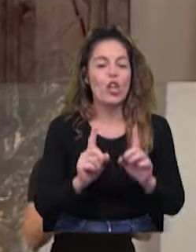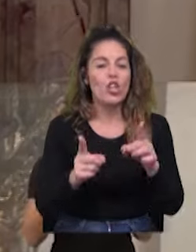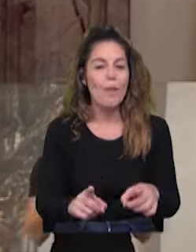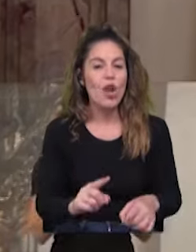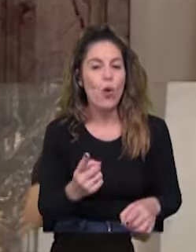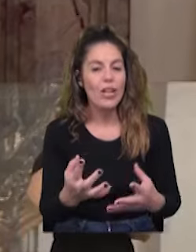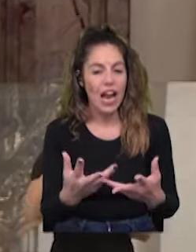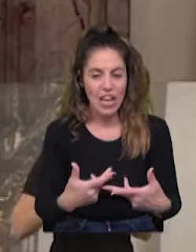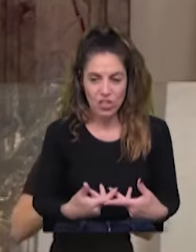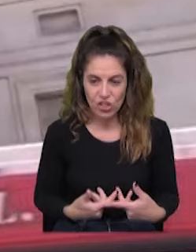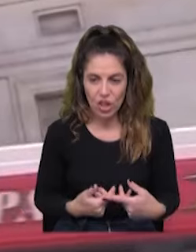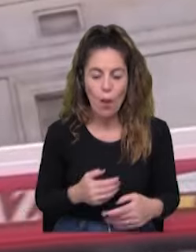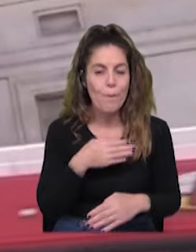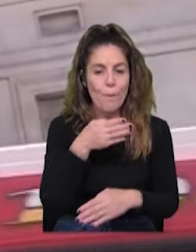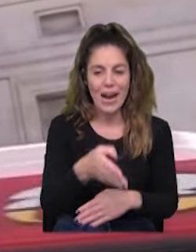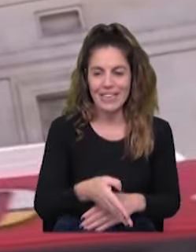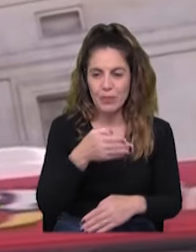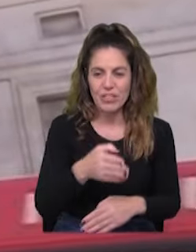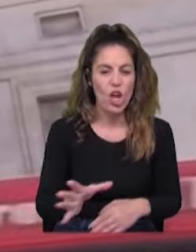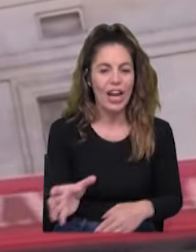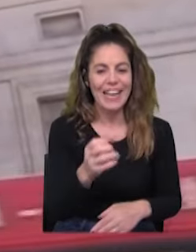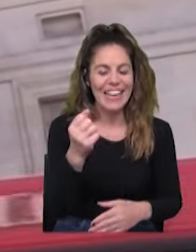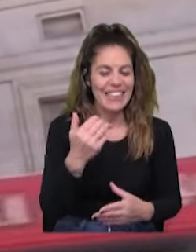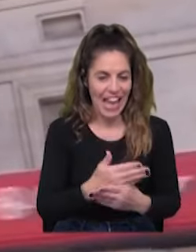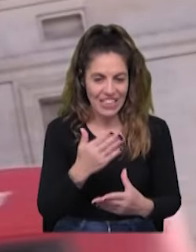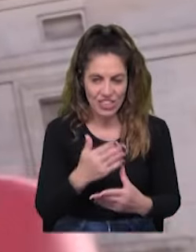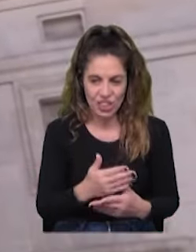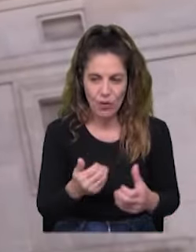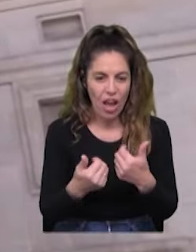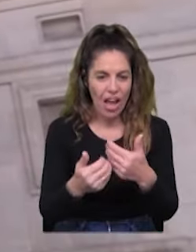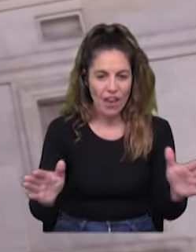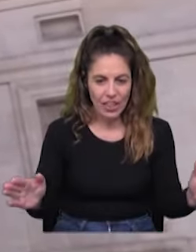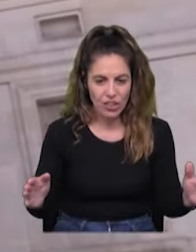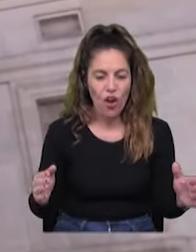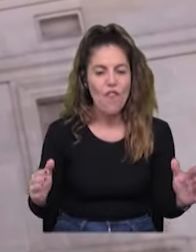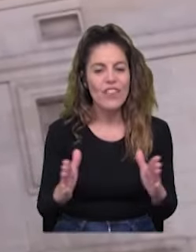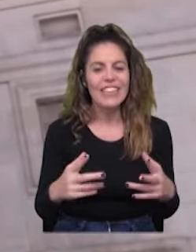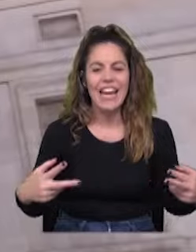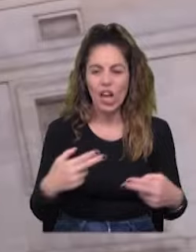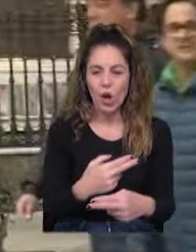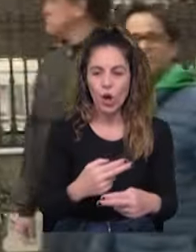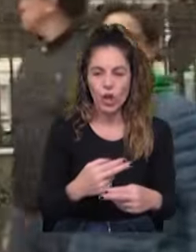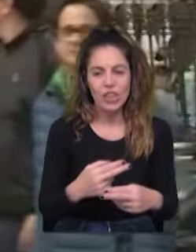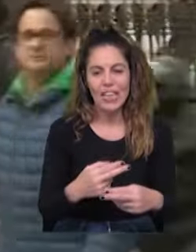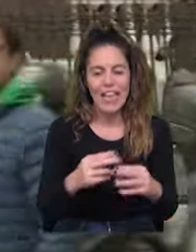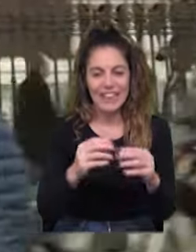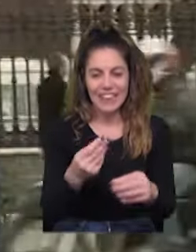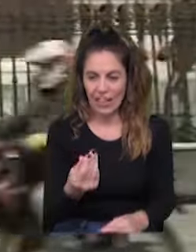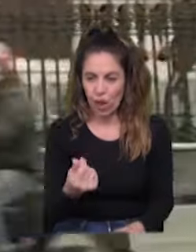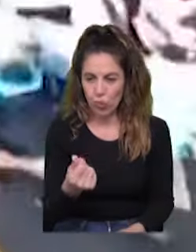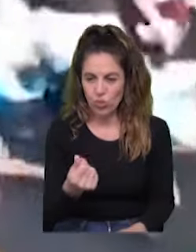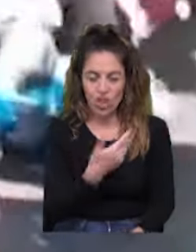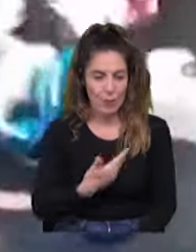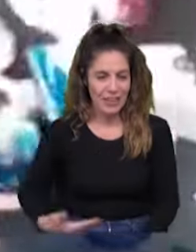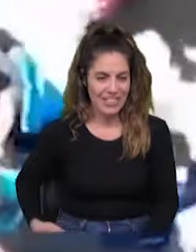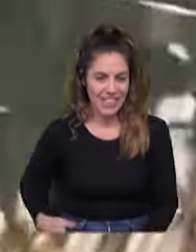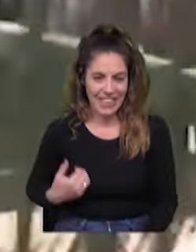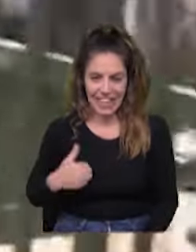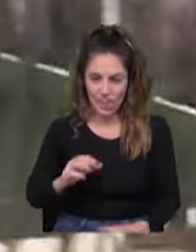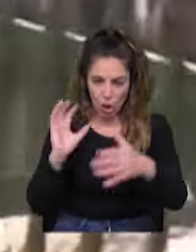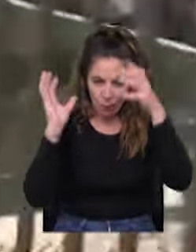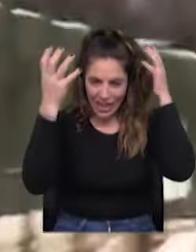una de las organizaciones que participó en el rescate de archivos de acceso abierto frente al recorte de recursos estatales del presidente argentino Javier Miley Pero a medida que se